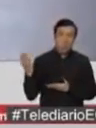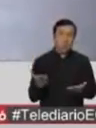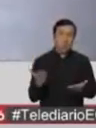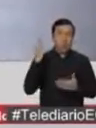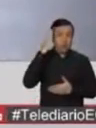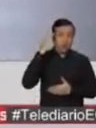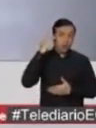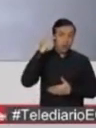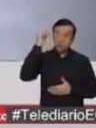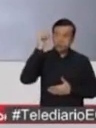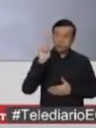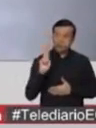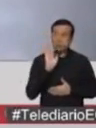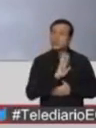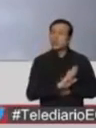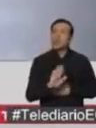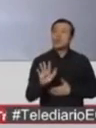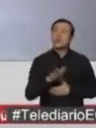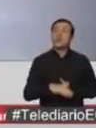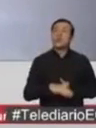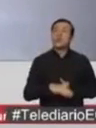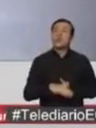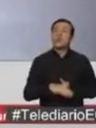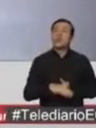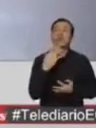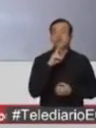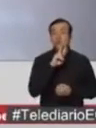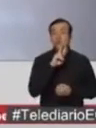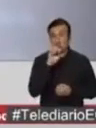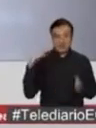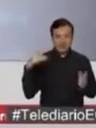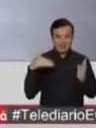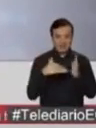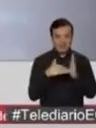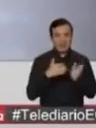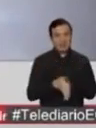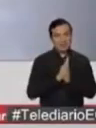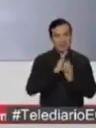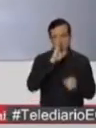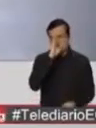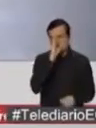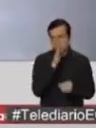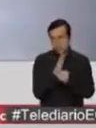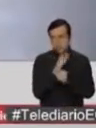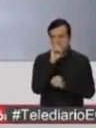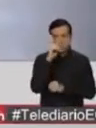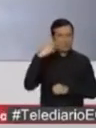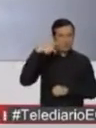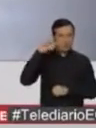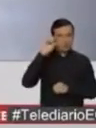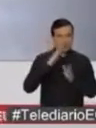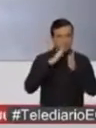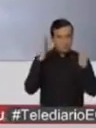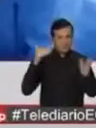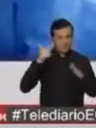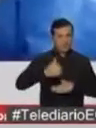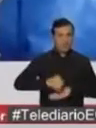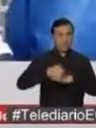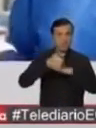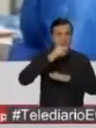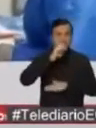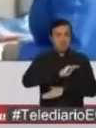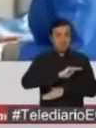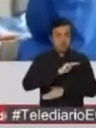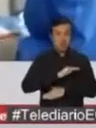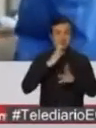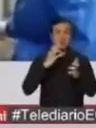provienen desde Corea del Sur, corresponden a una parte de las 200.000 requeridas, con una meta fijada en 1.000.000. La primera autoridad de la ciudad